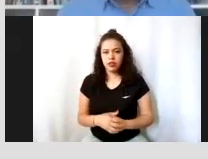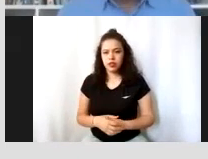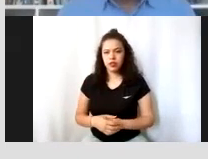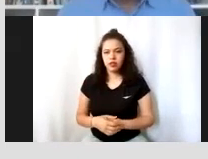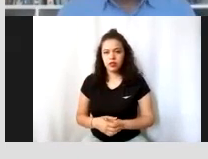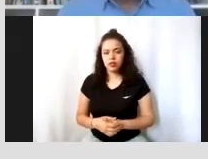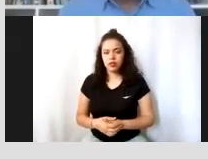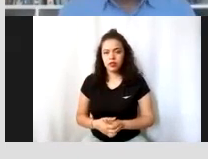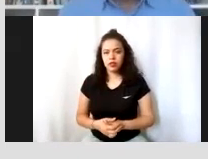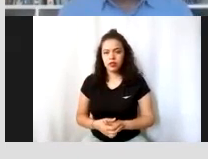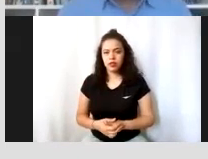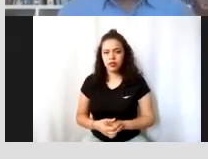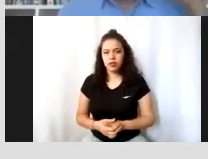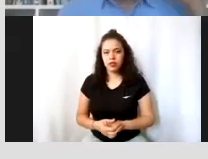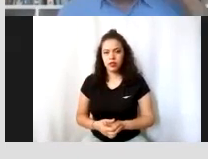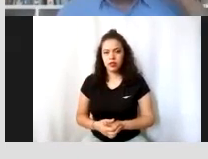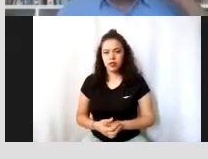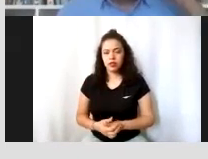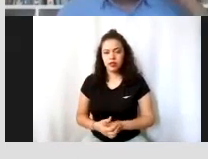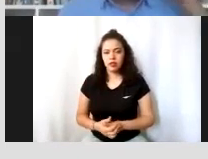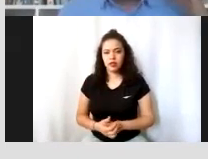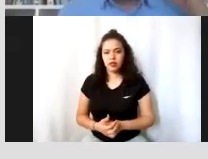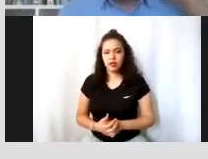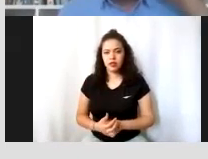segundo piso, y es que estaba...